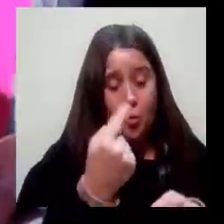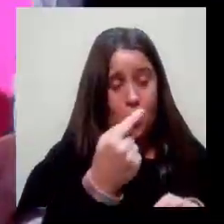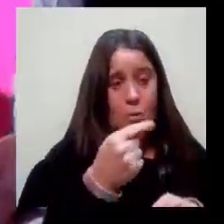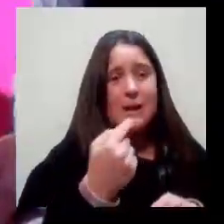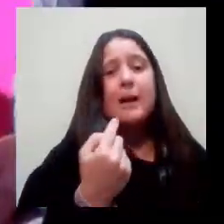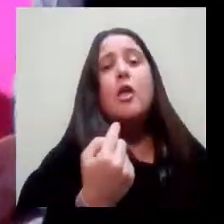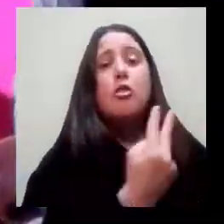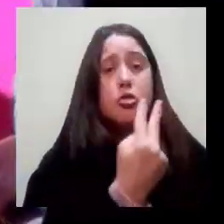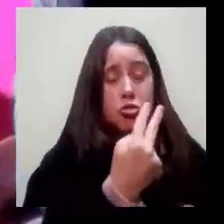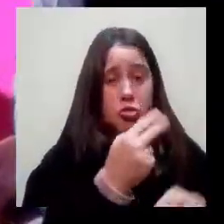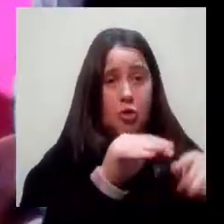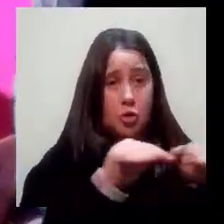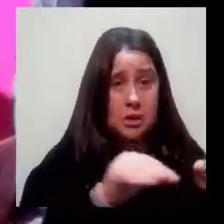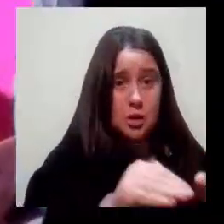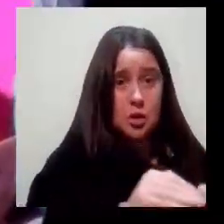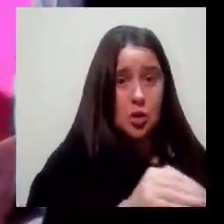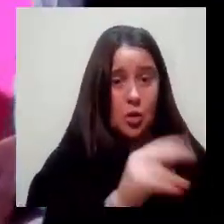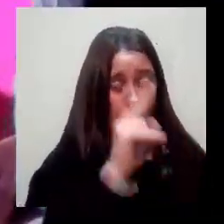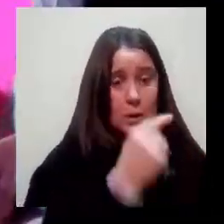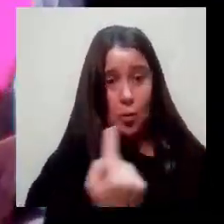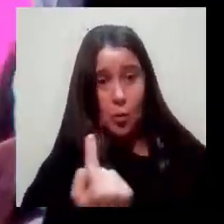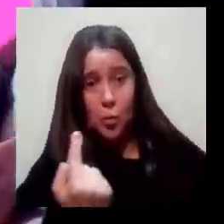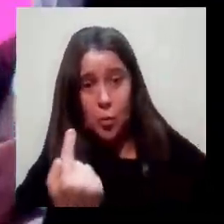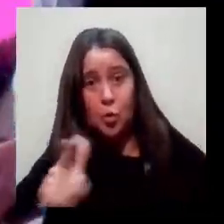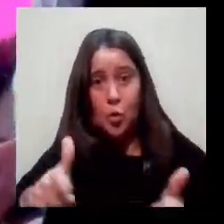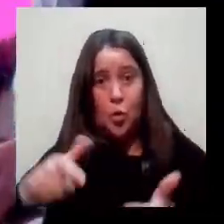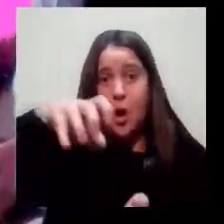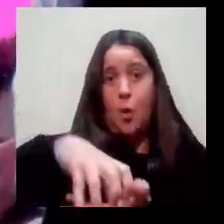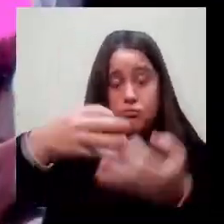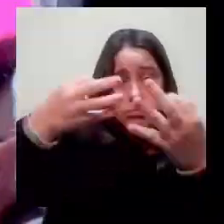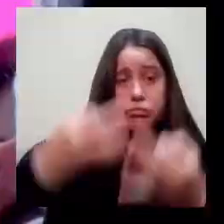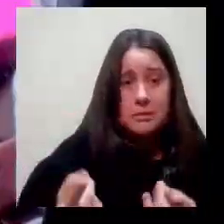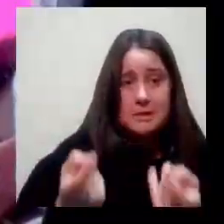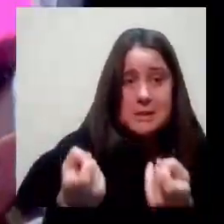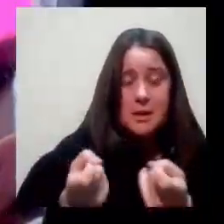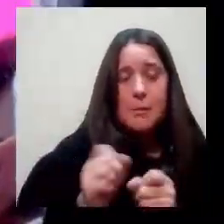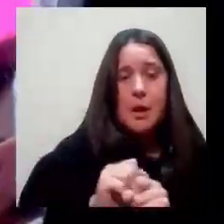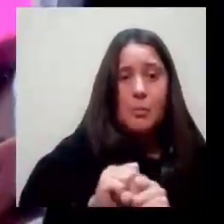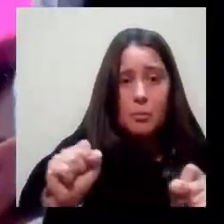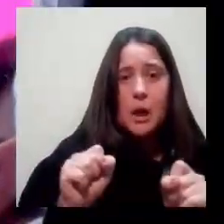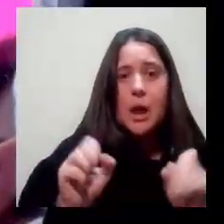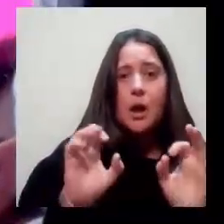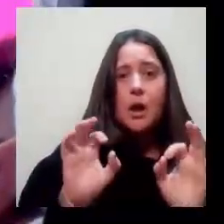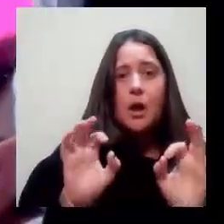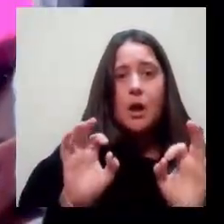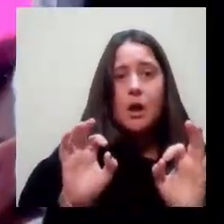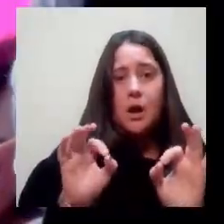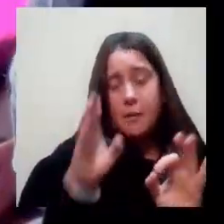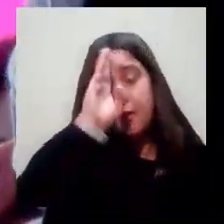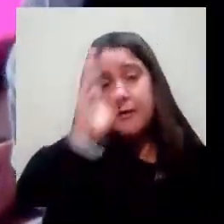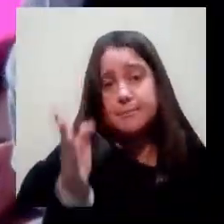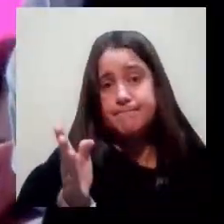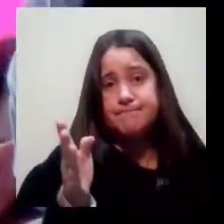niños uruguayos, uno no tiene la infraestructura necesaria para las condiciones para aprender. Es